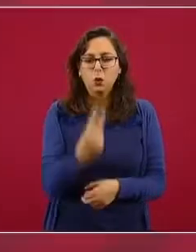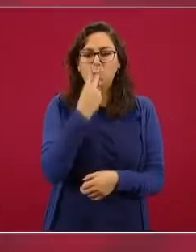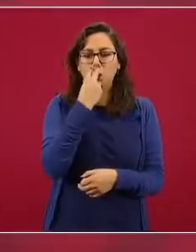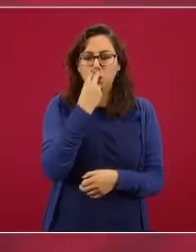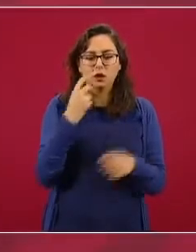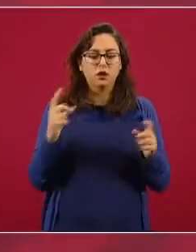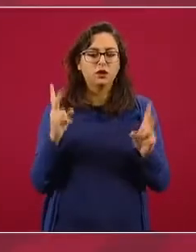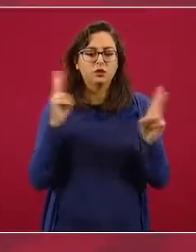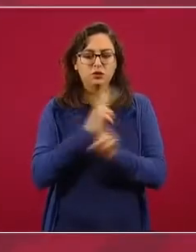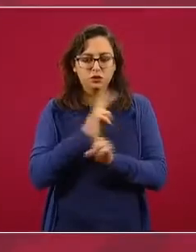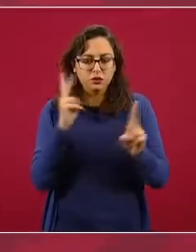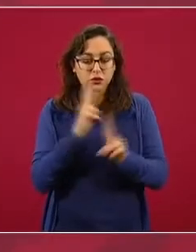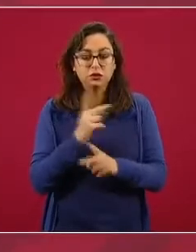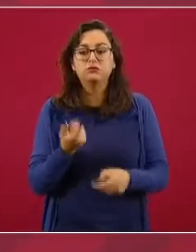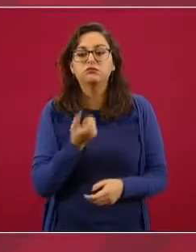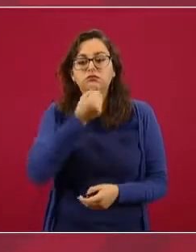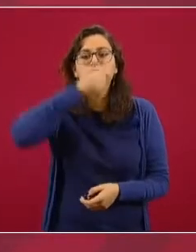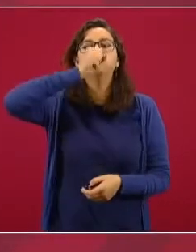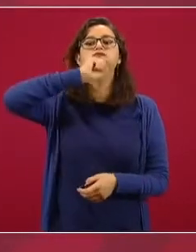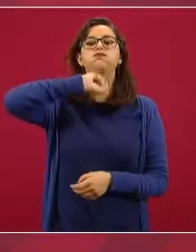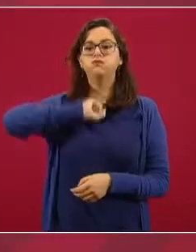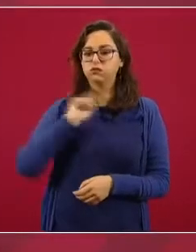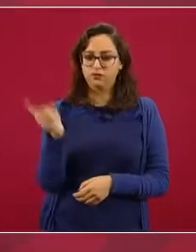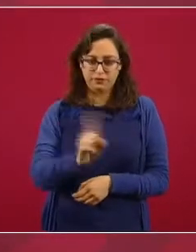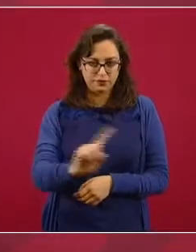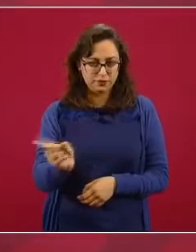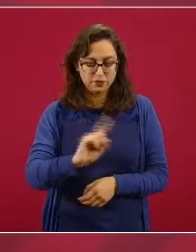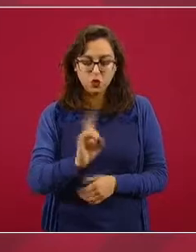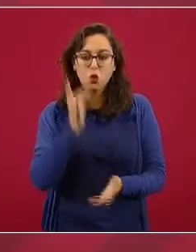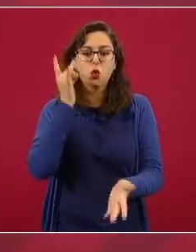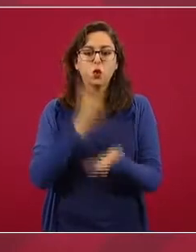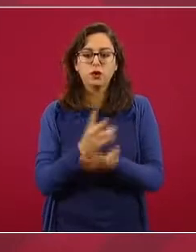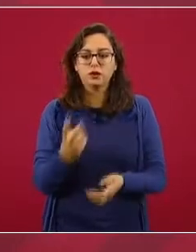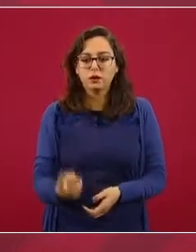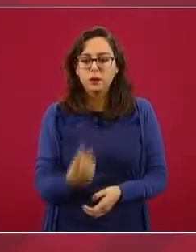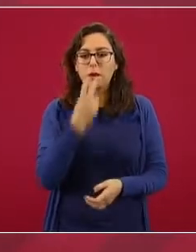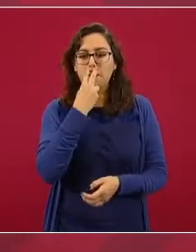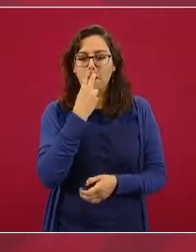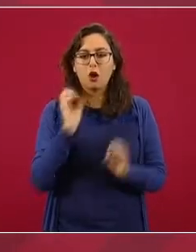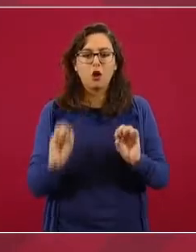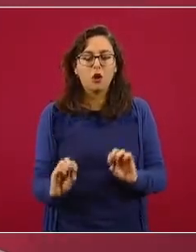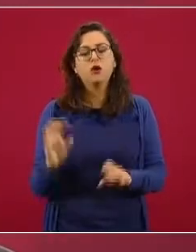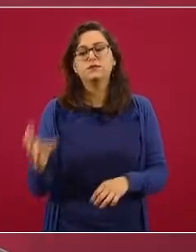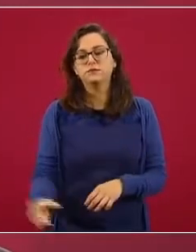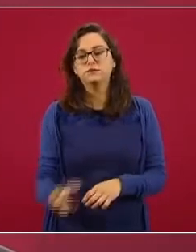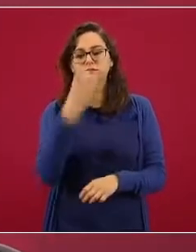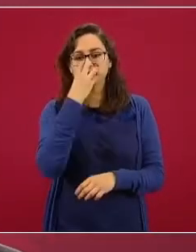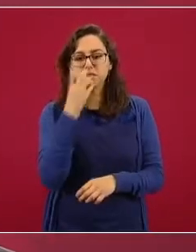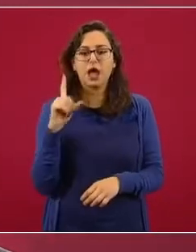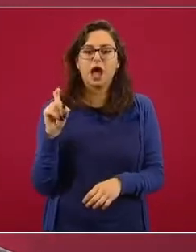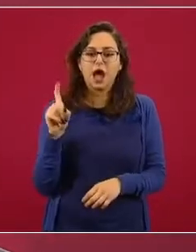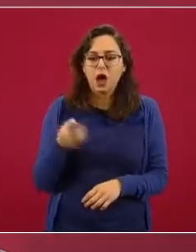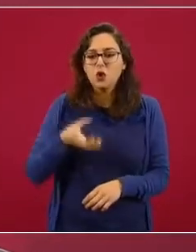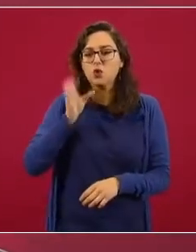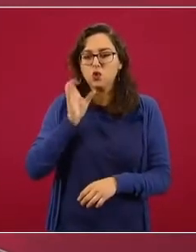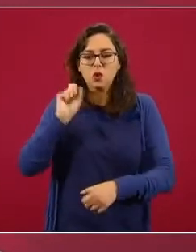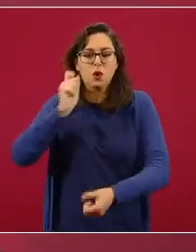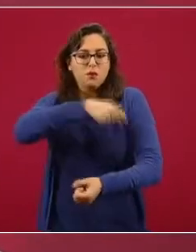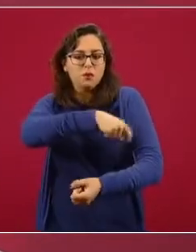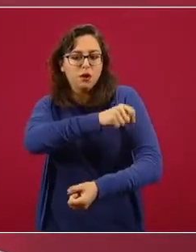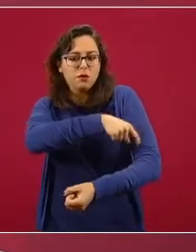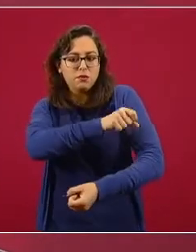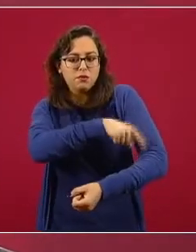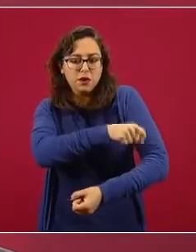Suplementación de oxígeno no invasiva, es decir, no intubación, sino puntas nasales, mascarilla, hidratación, anticoagulación, otros